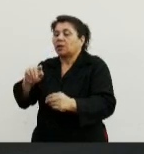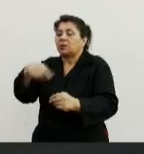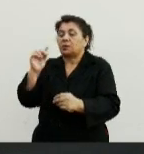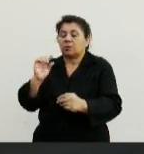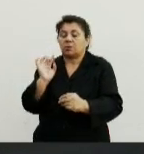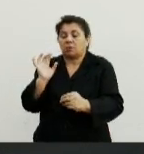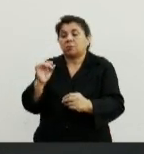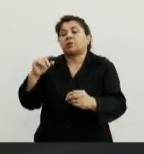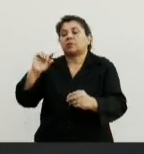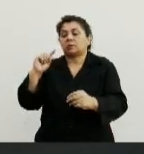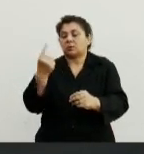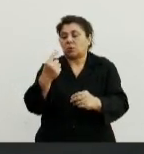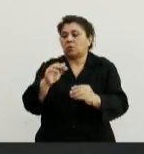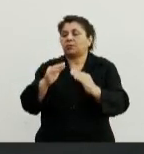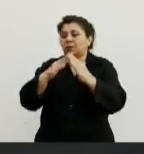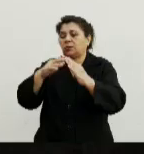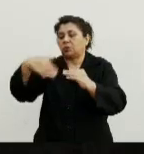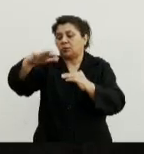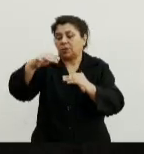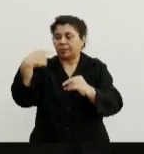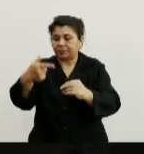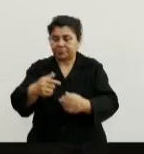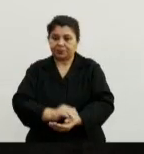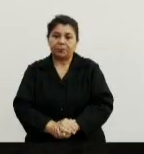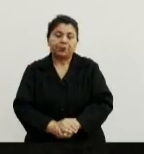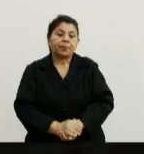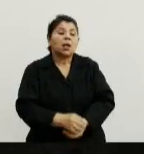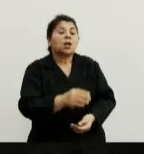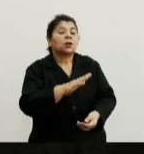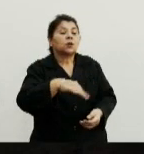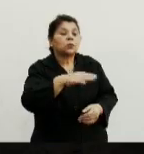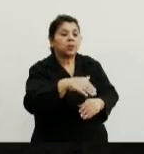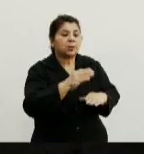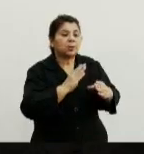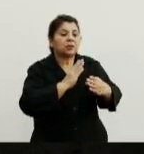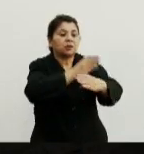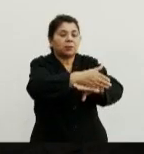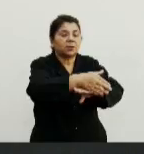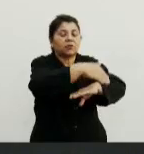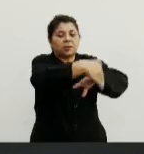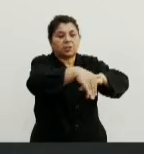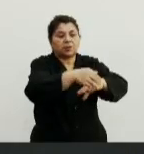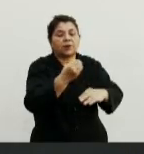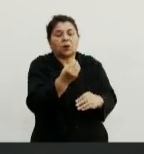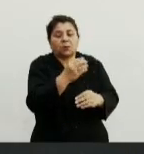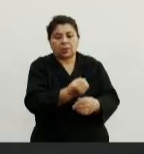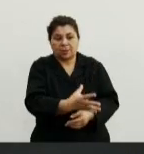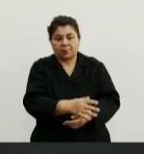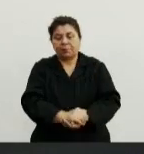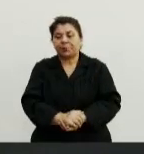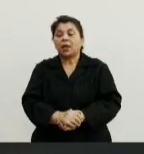ministra de gobierno nos puede explicar cuál es la situación actual de los pasos limítrofes los pasos limítrofes hay que